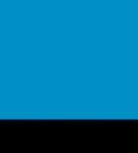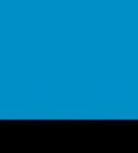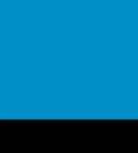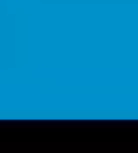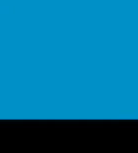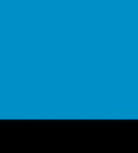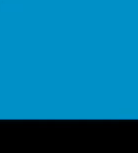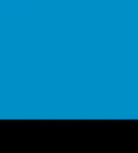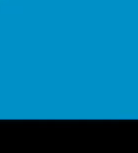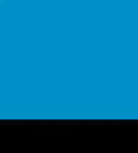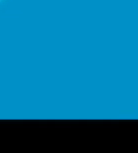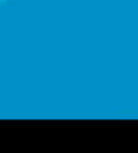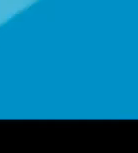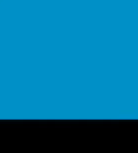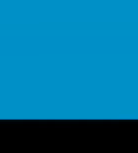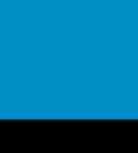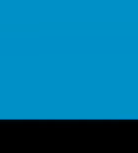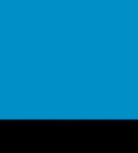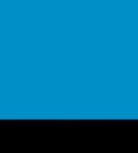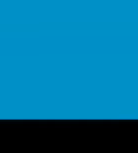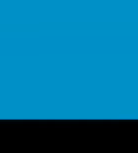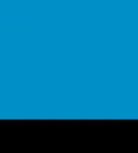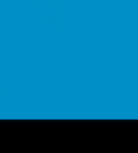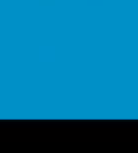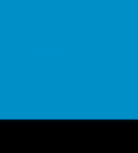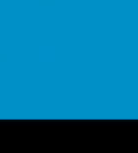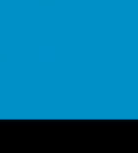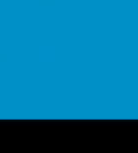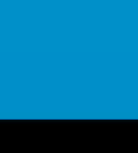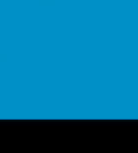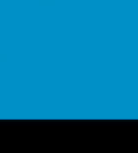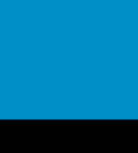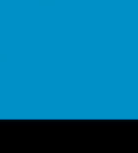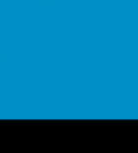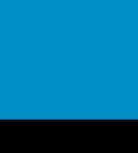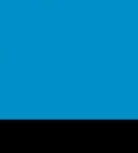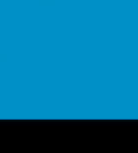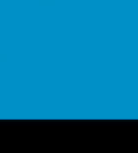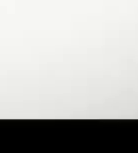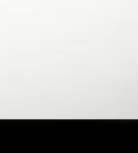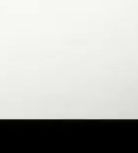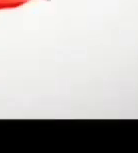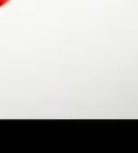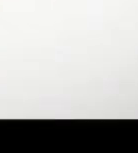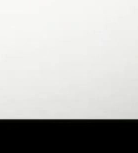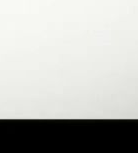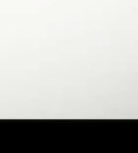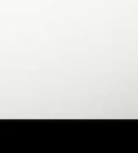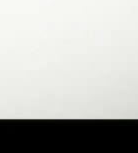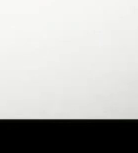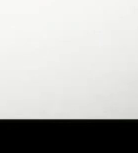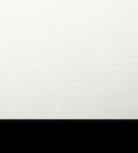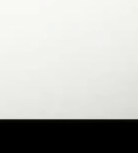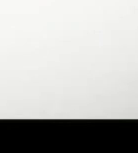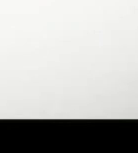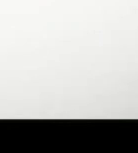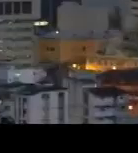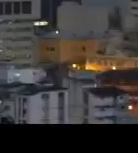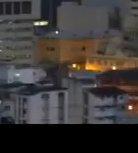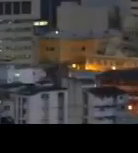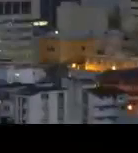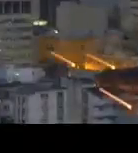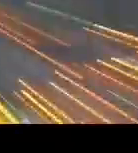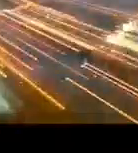la comunidad CNT, WhatsApp libre y 200 megas de Facebook por $7 más impuestos. El gobierno de